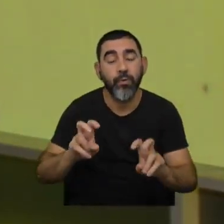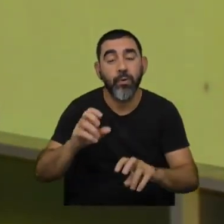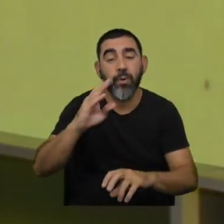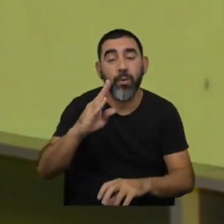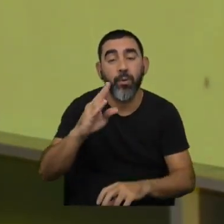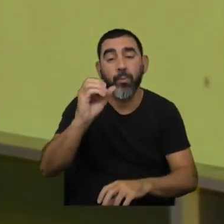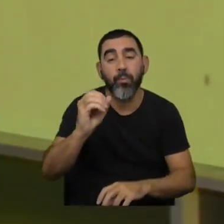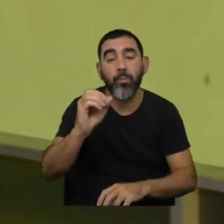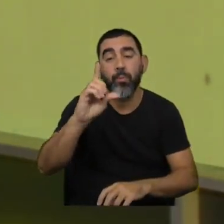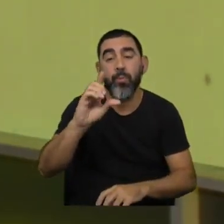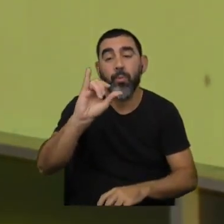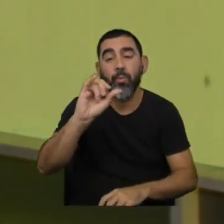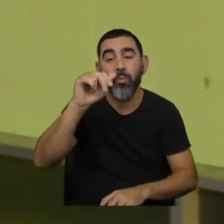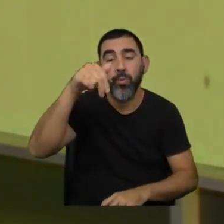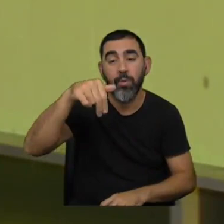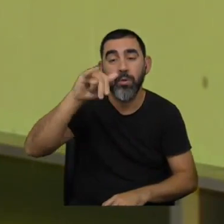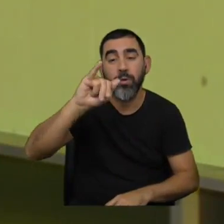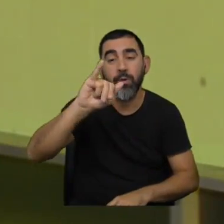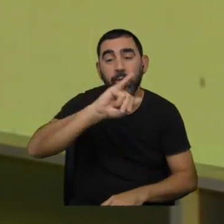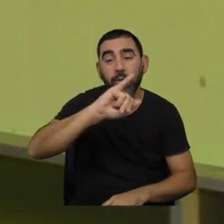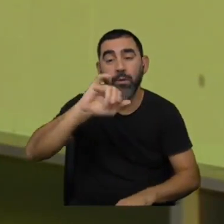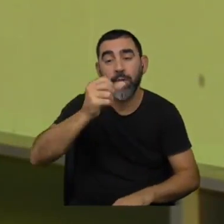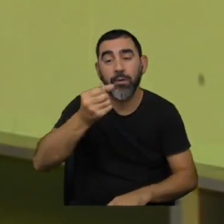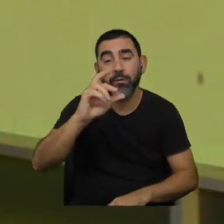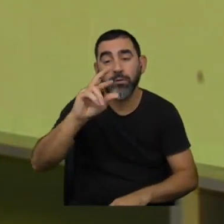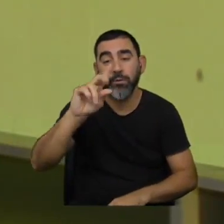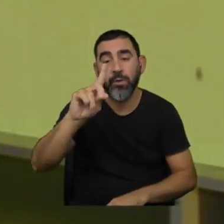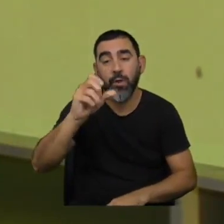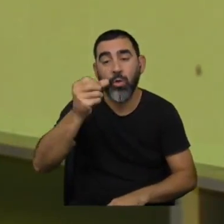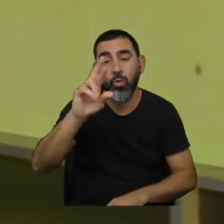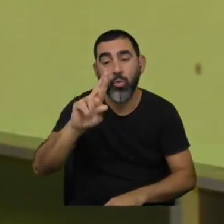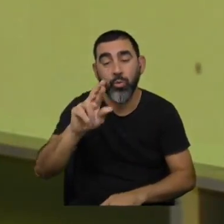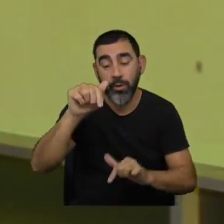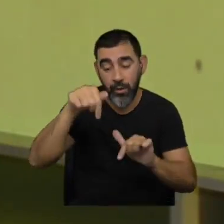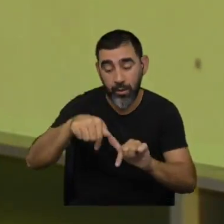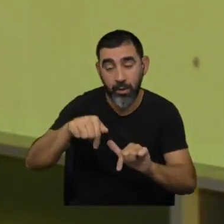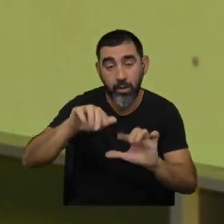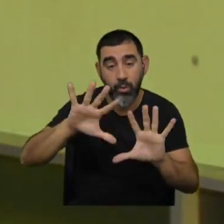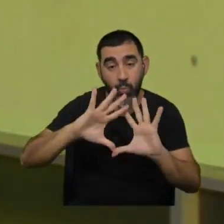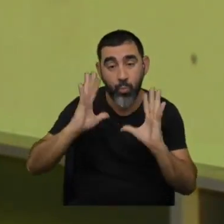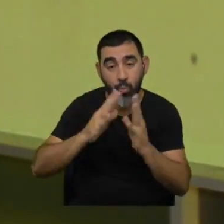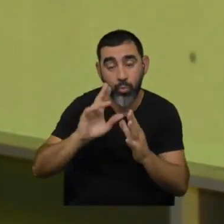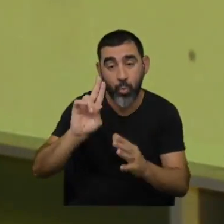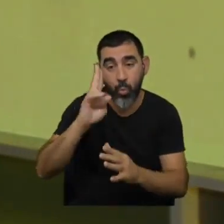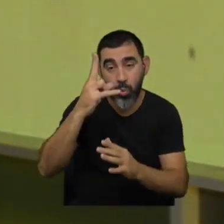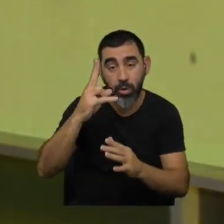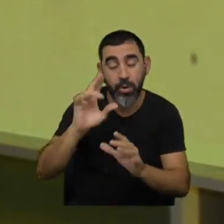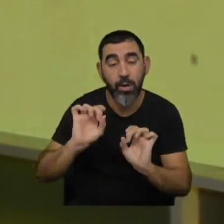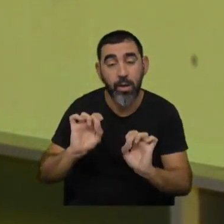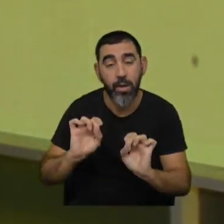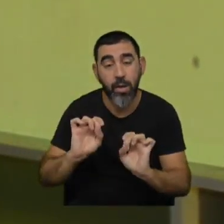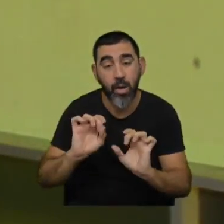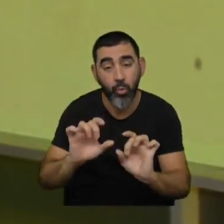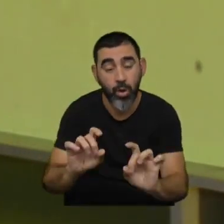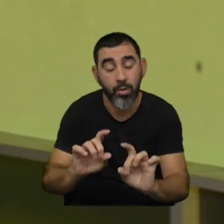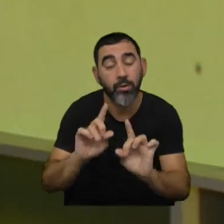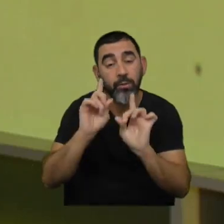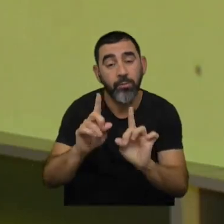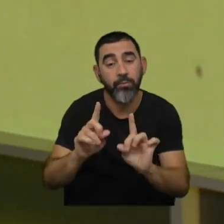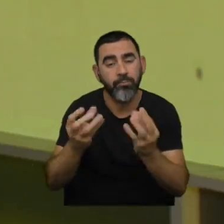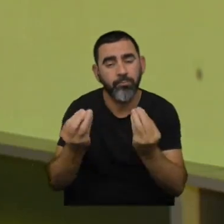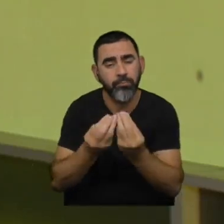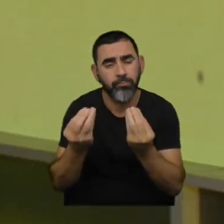no es menor, porque en nuestra parte del mundo, la que ocupamos, convivimos con polinizadores nativos y sobre todo con una